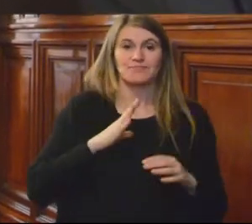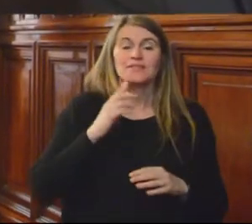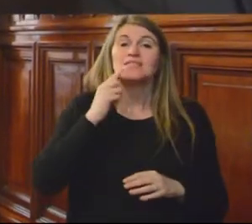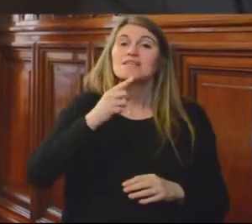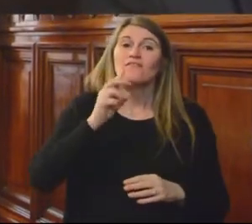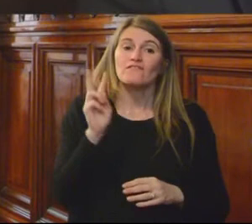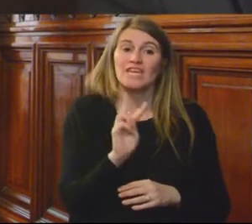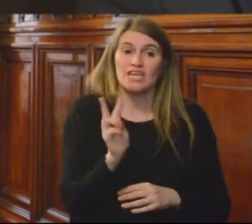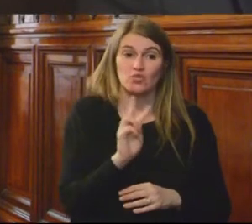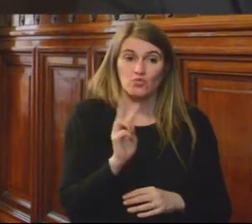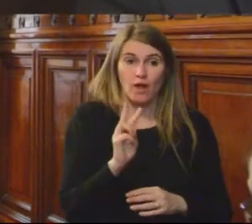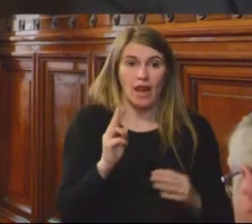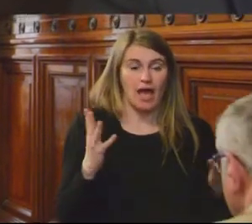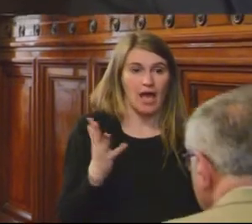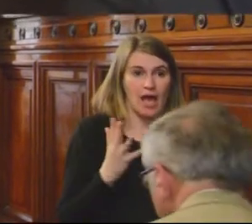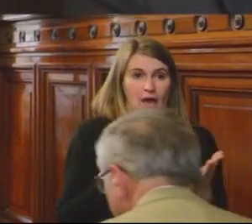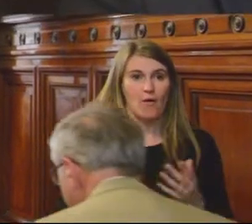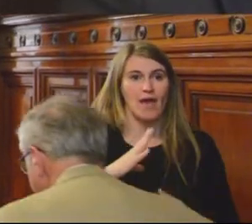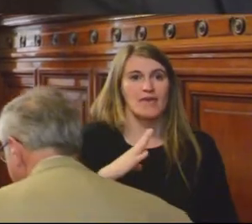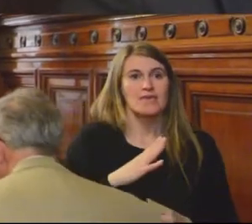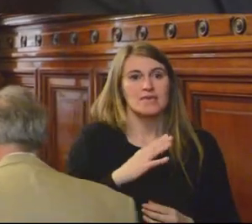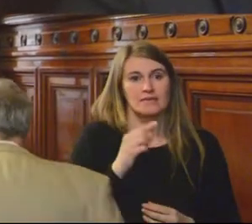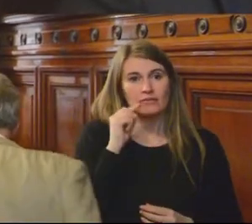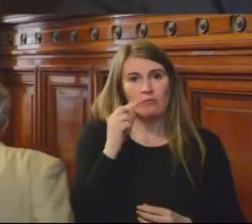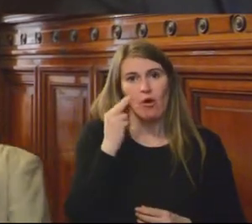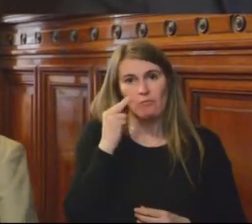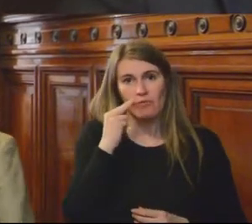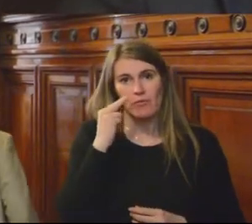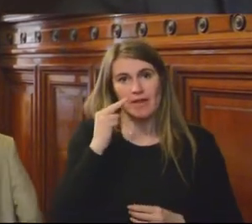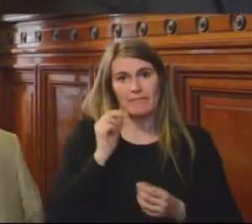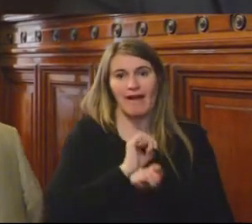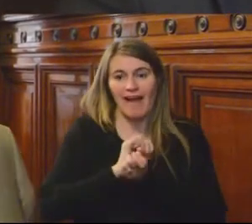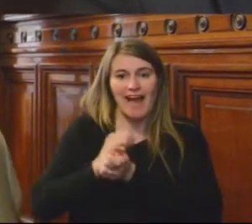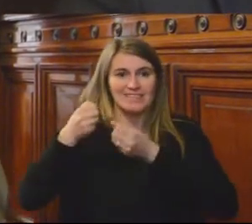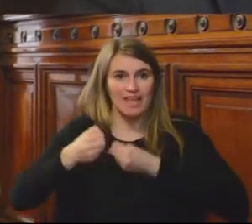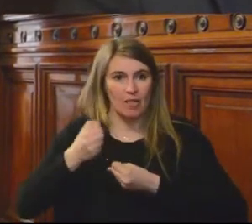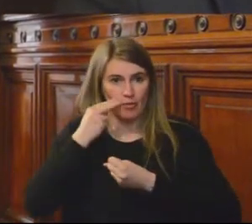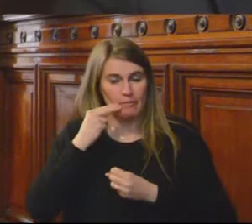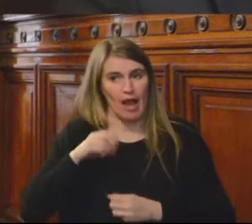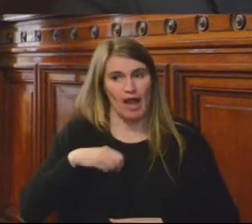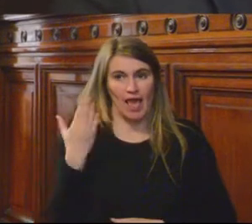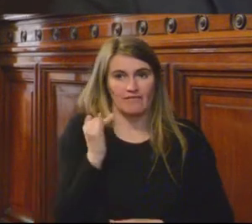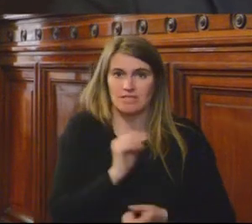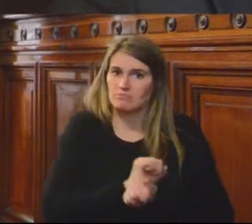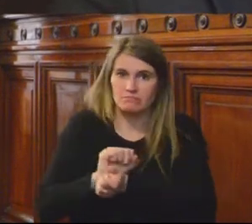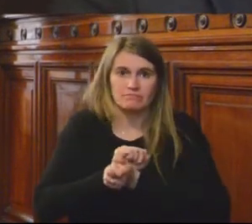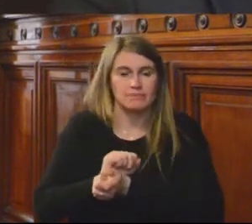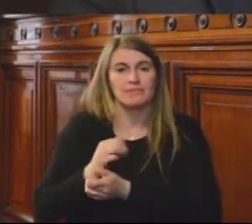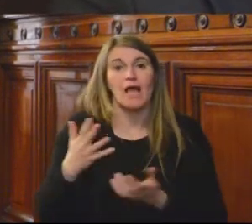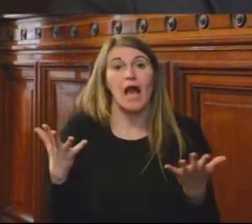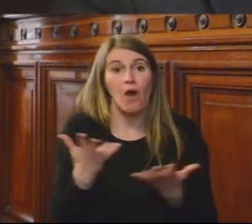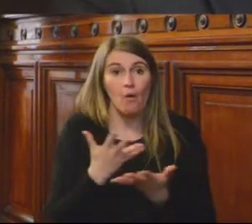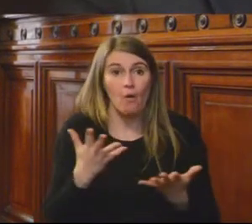Venezuela está viviendo en estos momentos tal vez la más grave situación carcelaria de toda su historia. Tenemos en la actualidad un